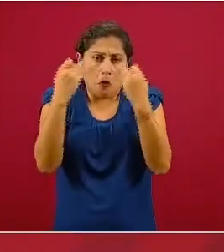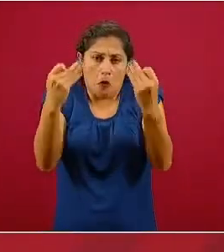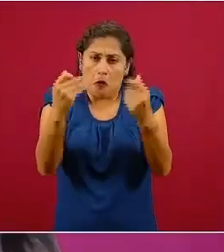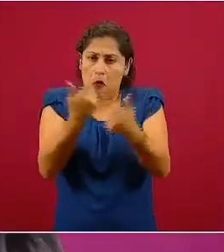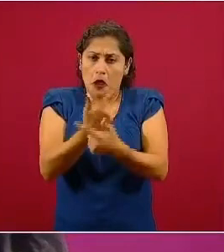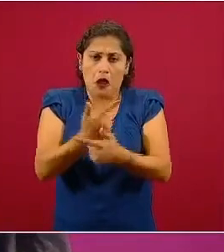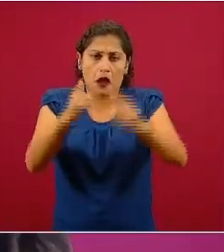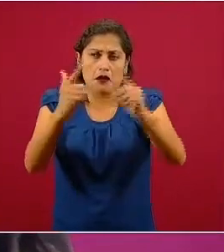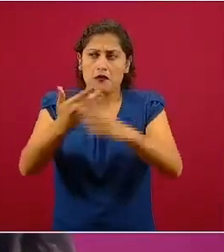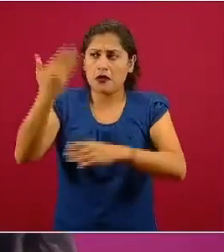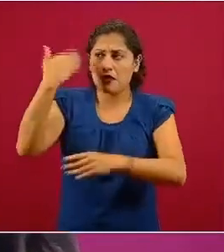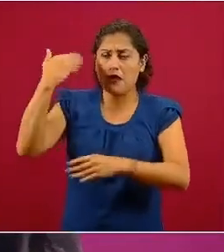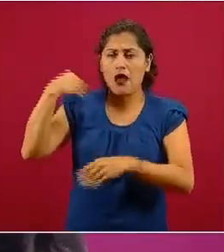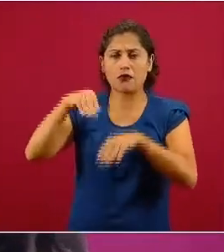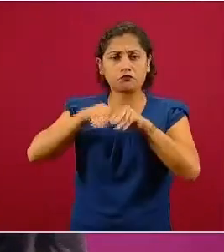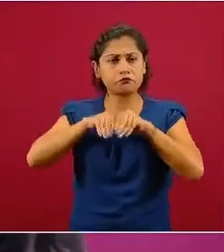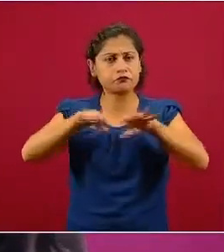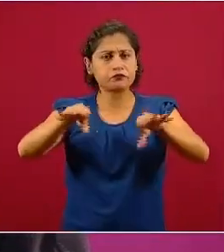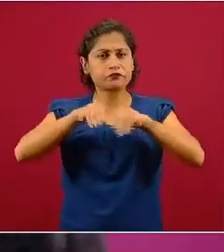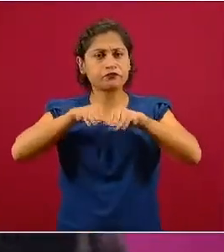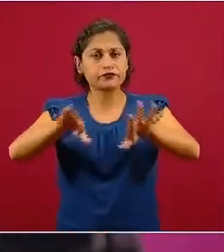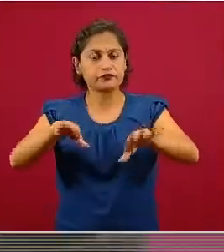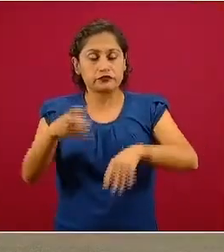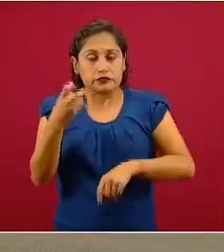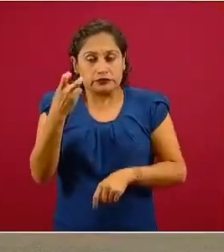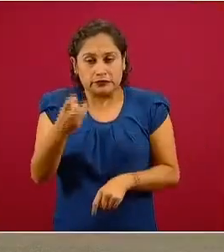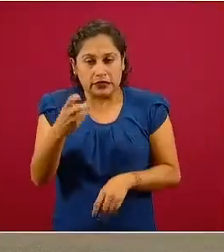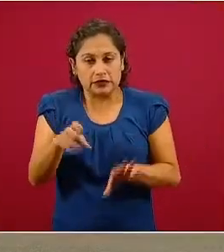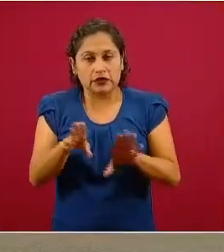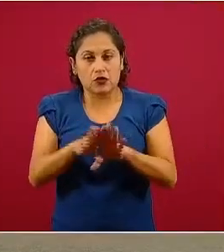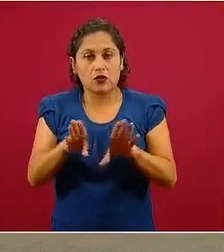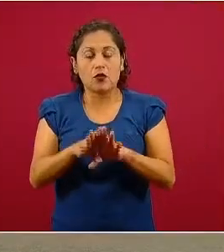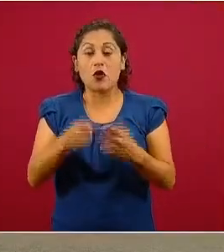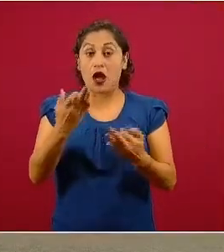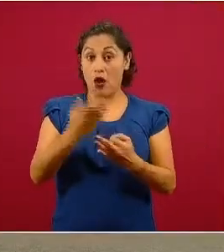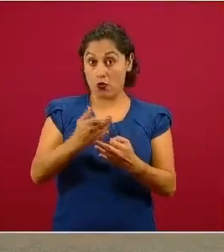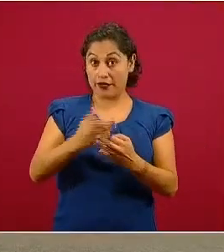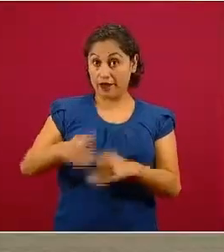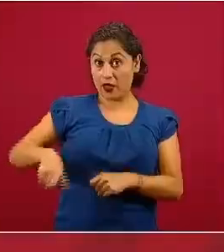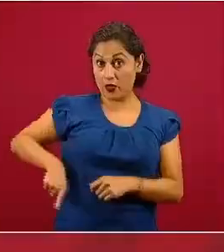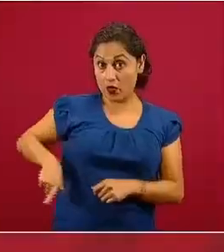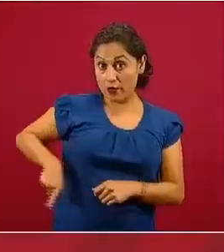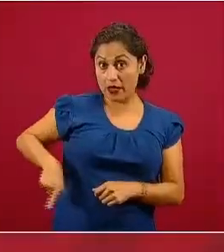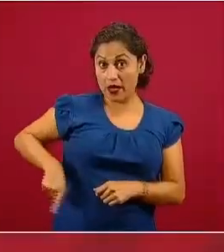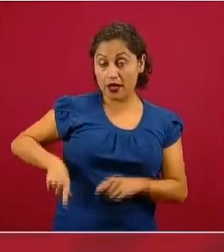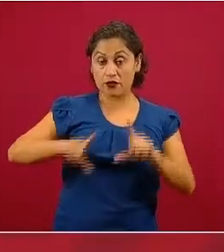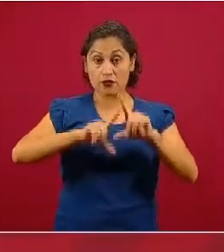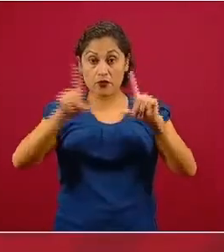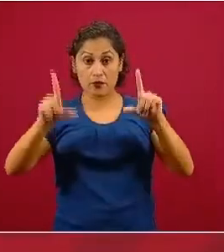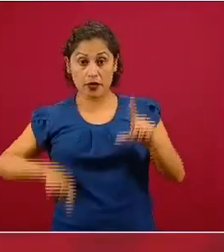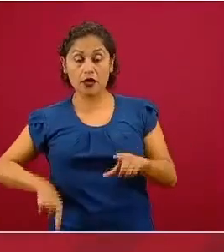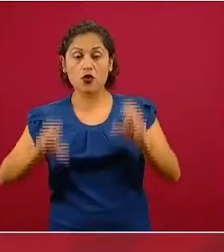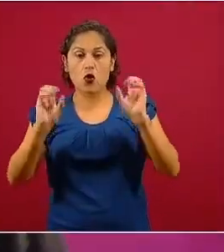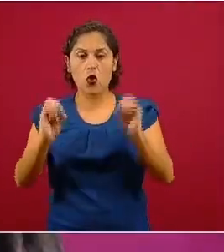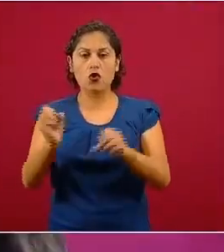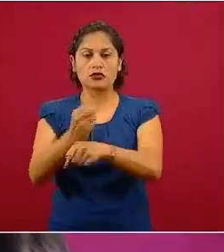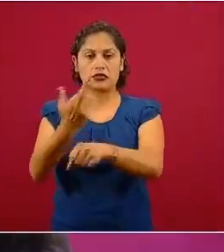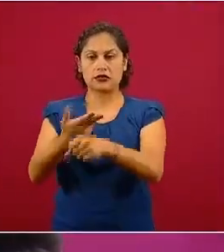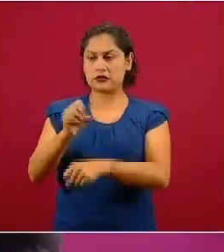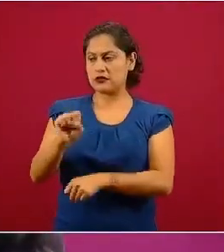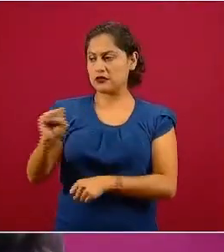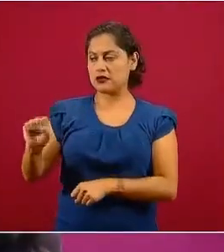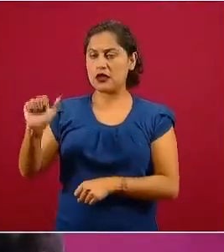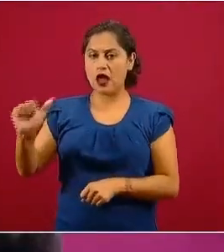no condiciona en modo alguno a que el actuar del Gobierno de México o específicamente la Secretaría de Salud tenga